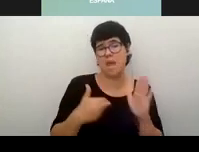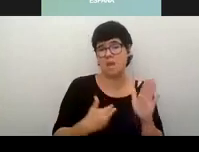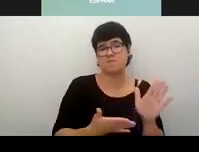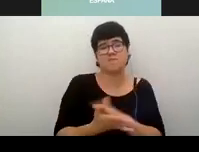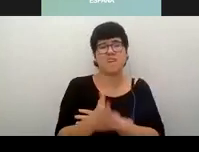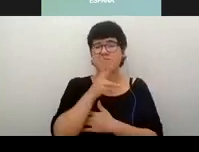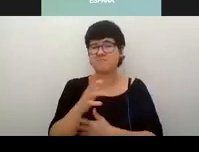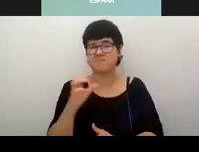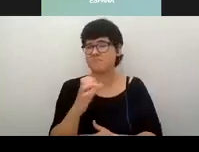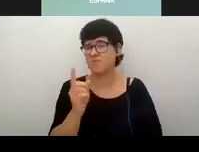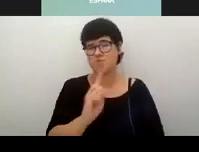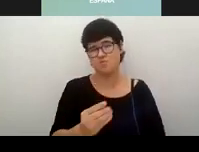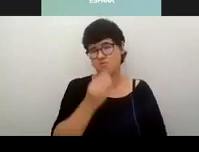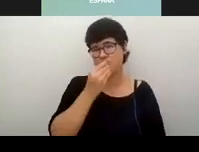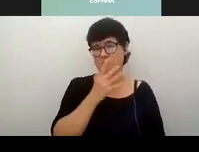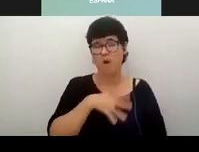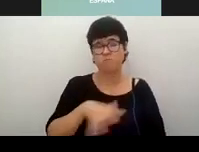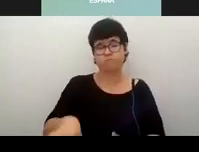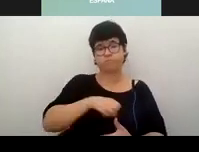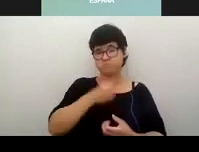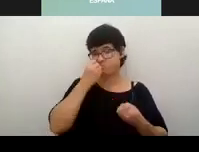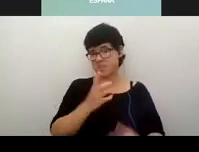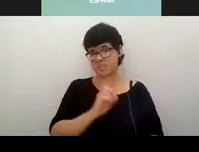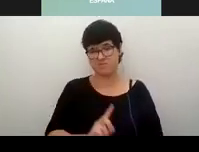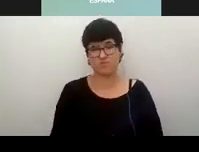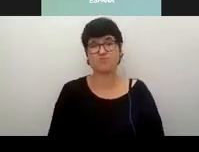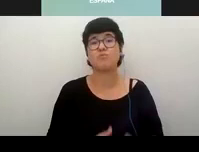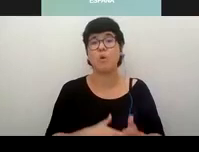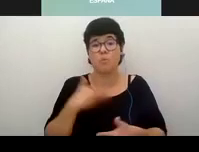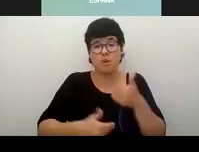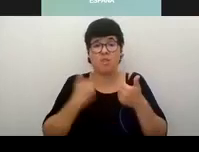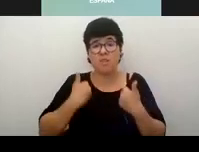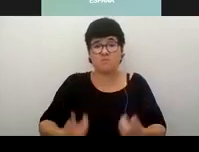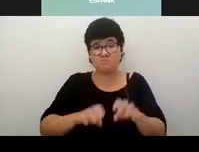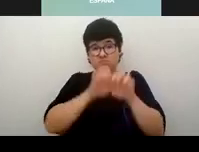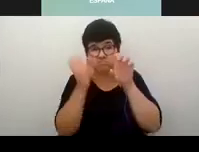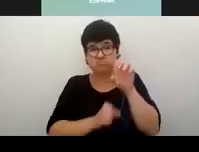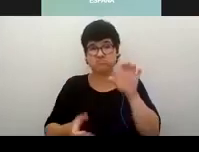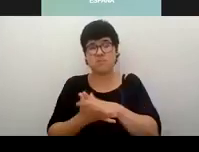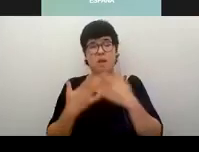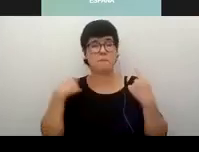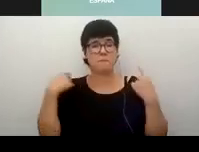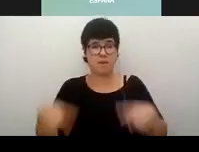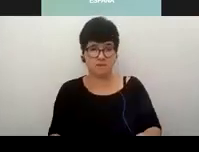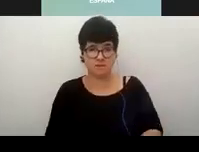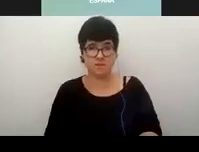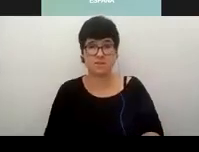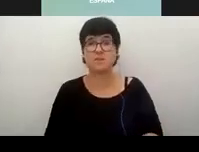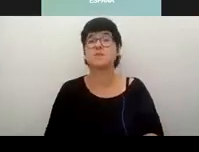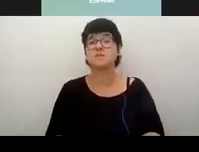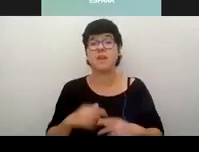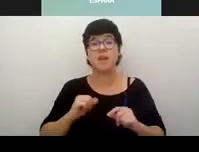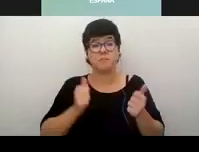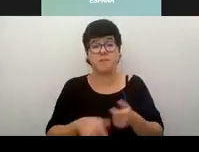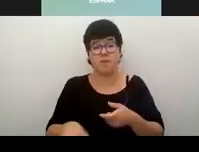va a dar tiempo a asimilarlos. Es decir, en el proceso de digestión vamos a perder todo el ejercicio y una vez que empecemos a absorberlos